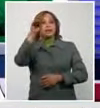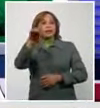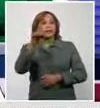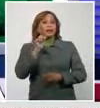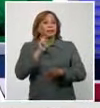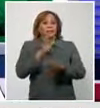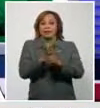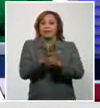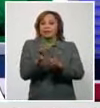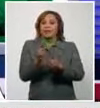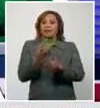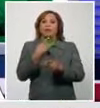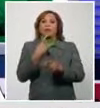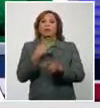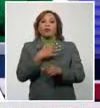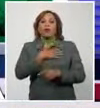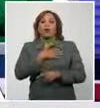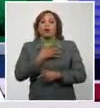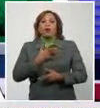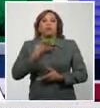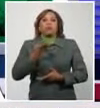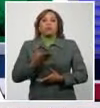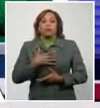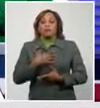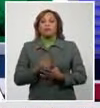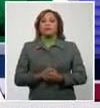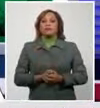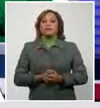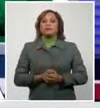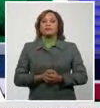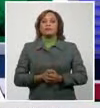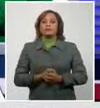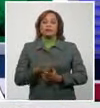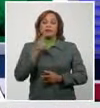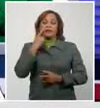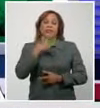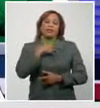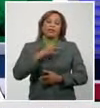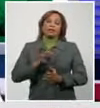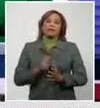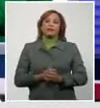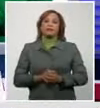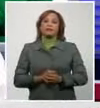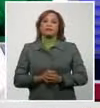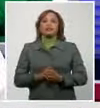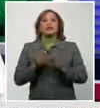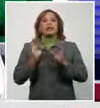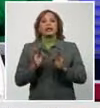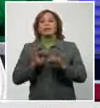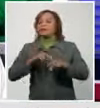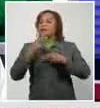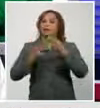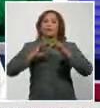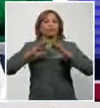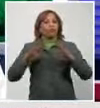inicialmente por un cuadro convulsivo que presentó. Realmente se hizo todo lo